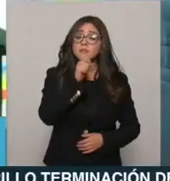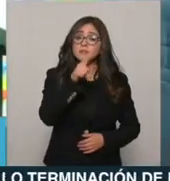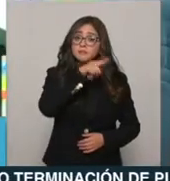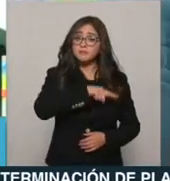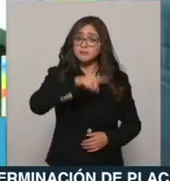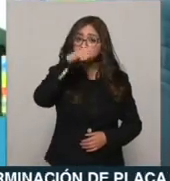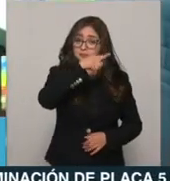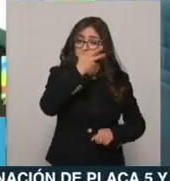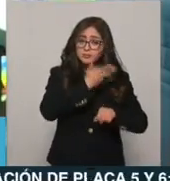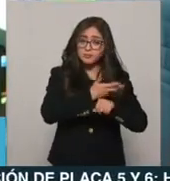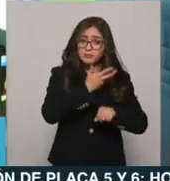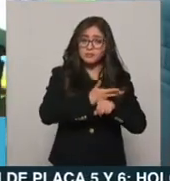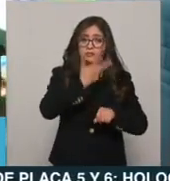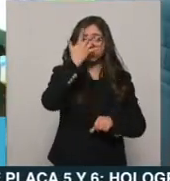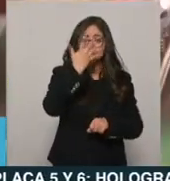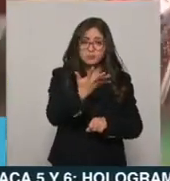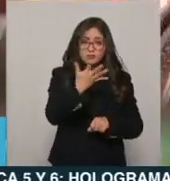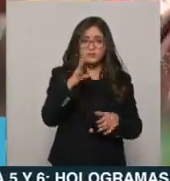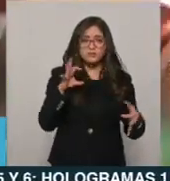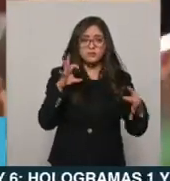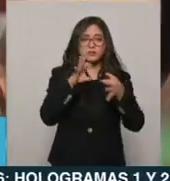de sus principales cruces con